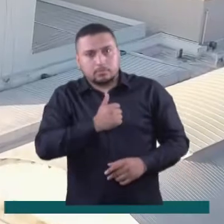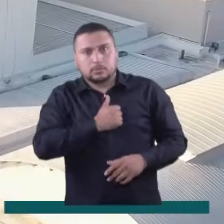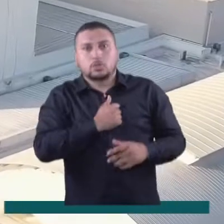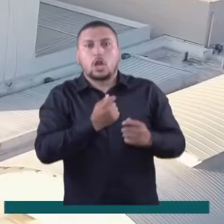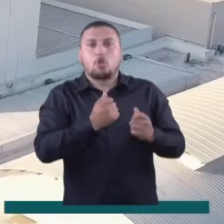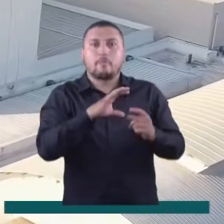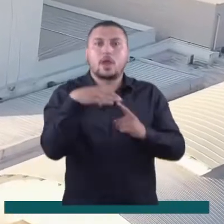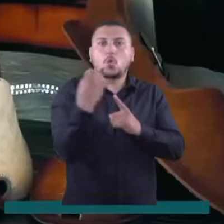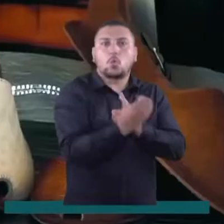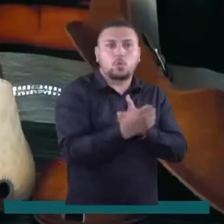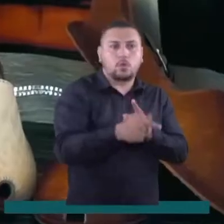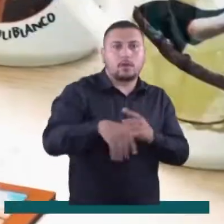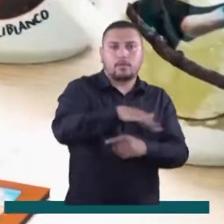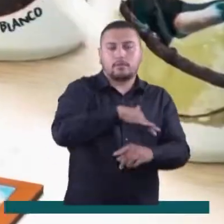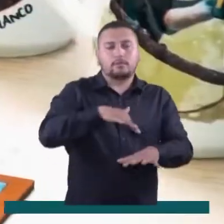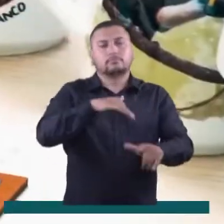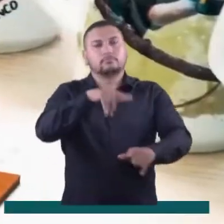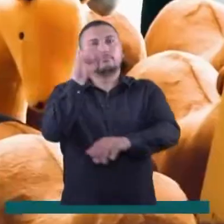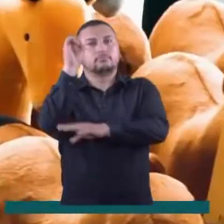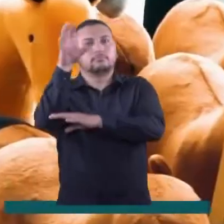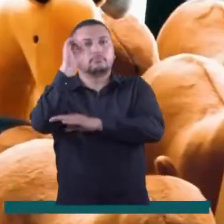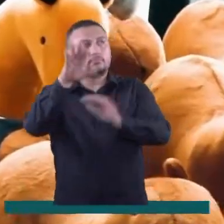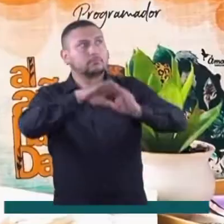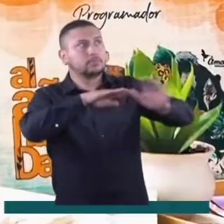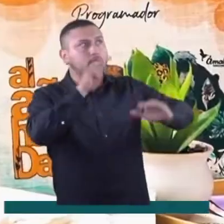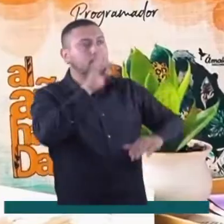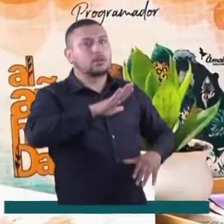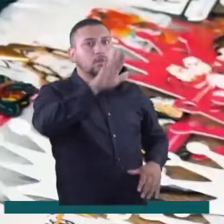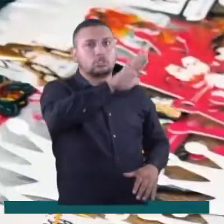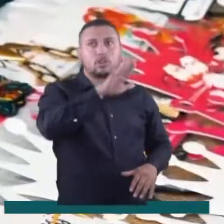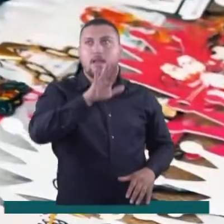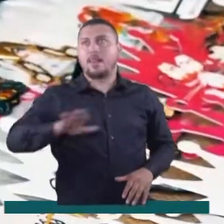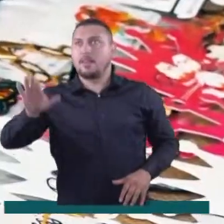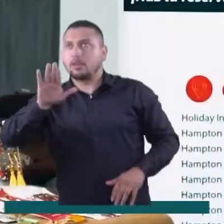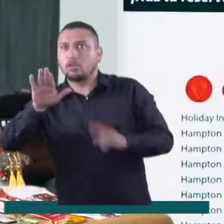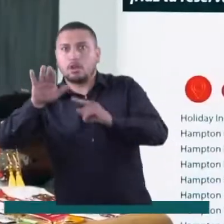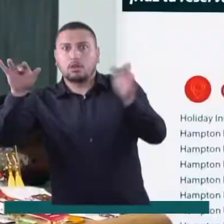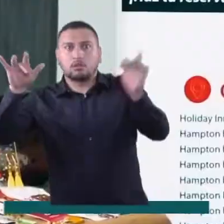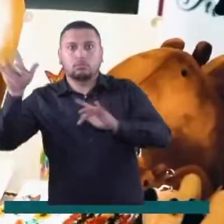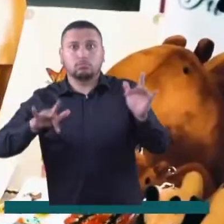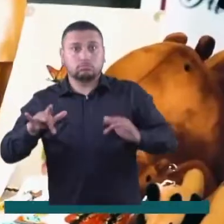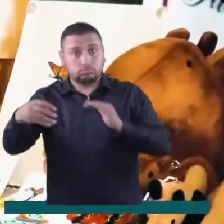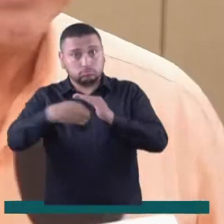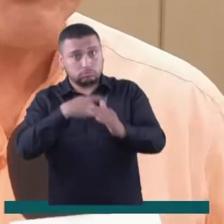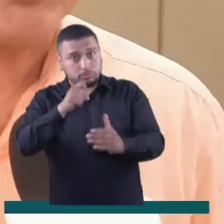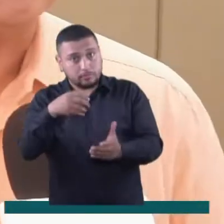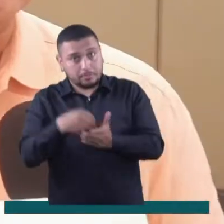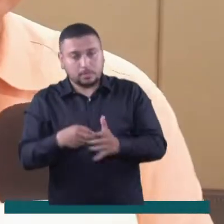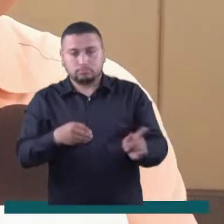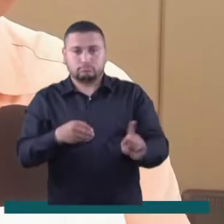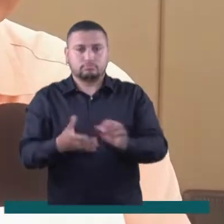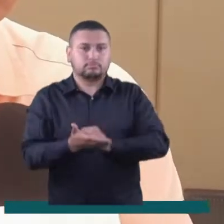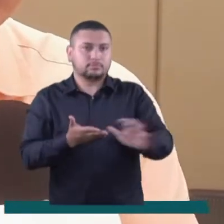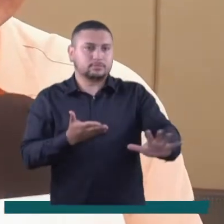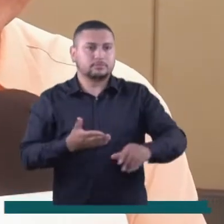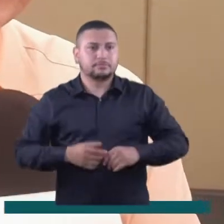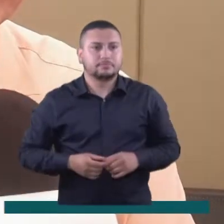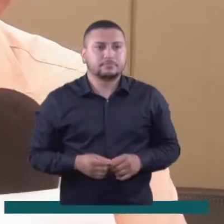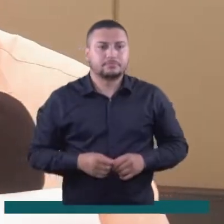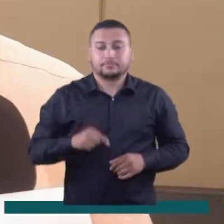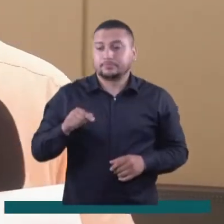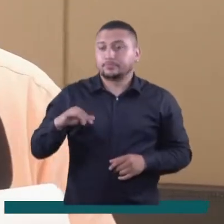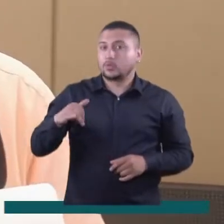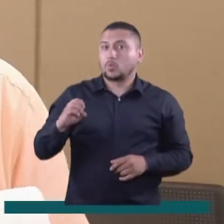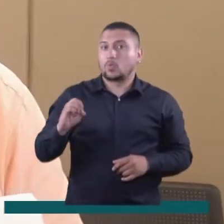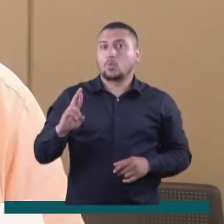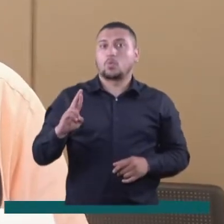de múltiples conferencias con invitados nacionales y regionales. Y lo mejor, el ingreso es gratuito. Bueno, Joropo Fest es una